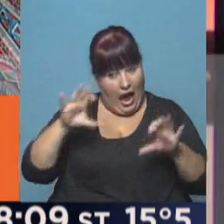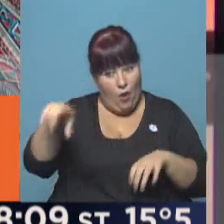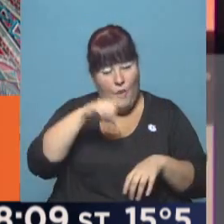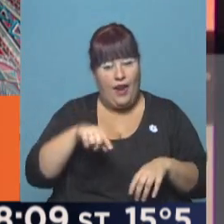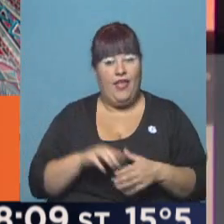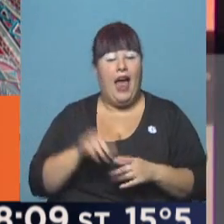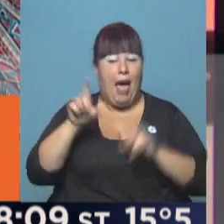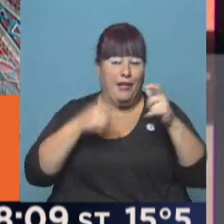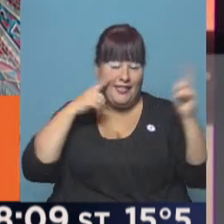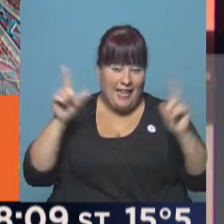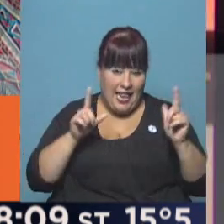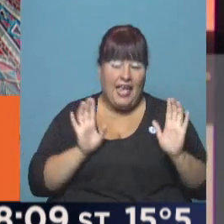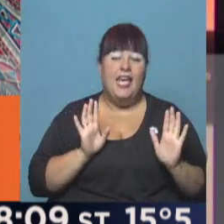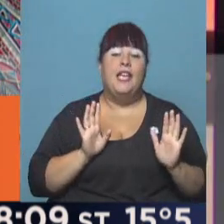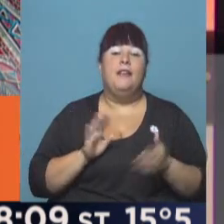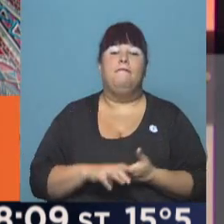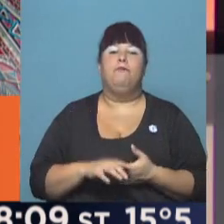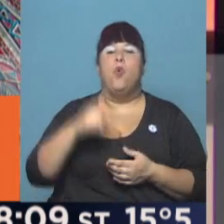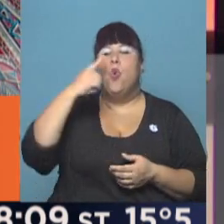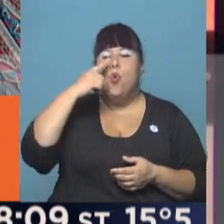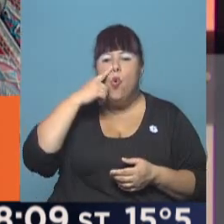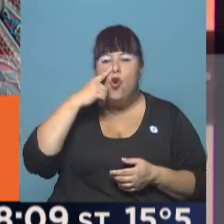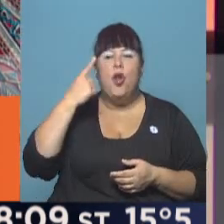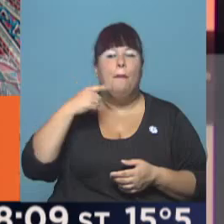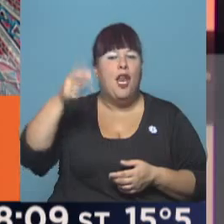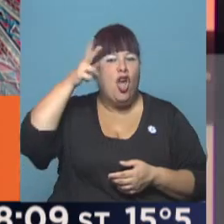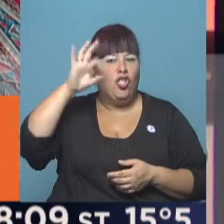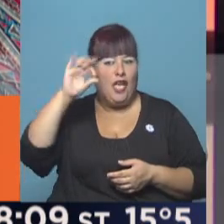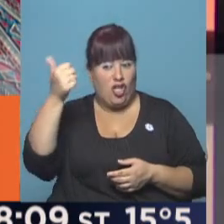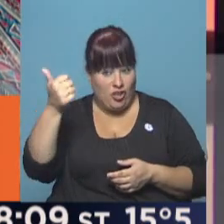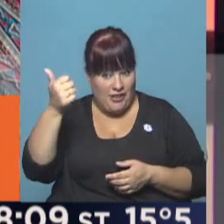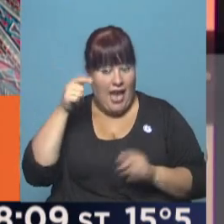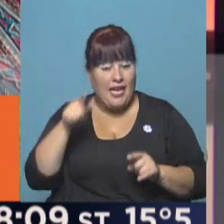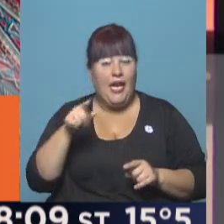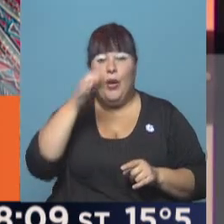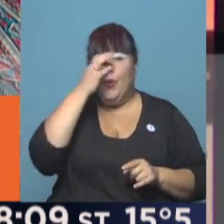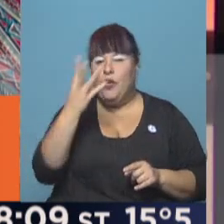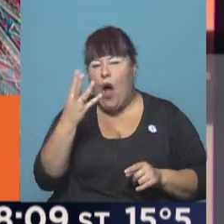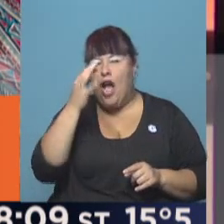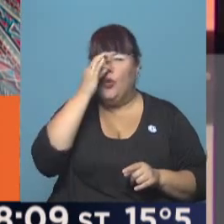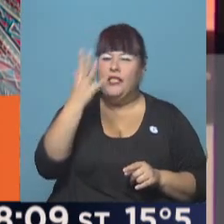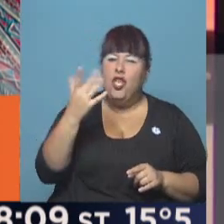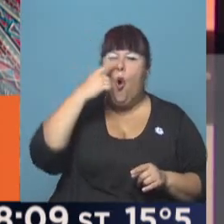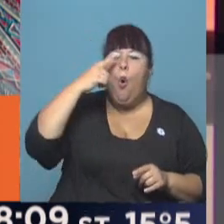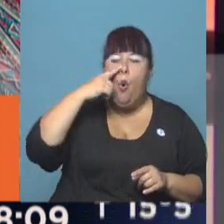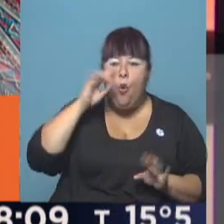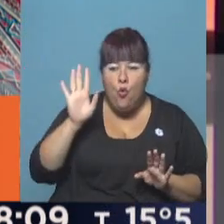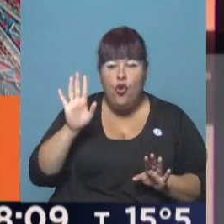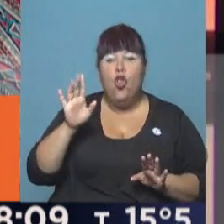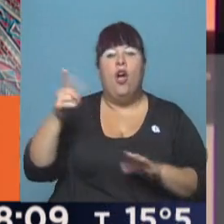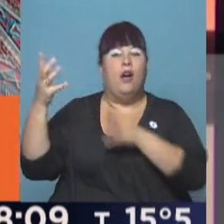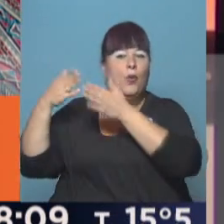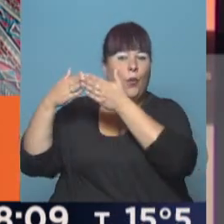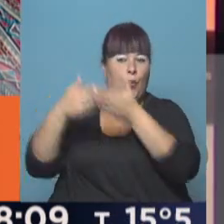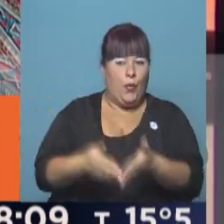nuestros oyentes y televidentes, en junio del 1806. Estamos hablando del 24, 25 de junio, cuando